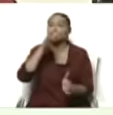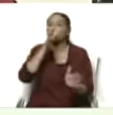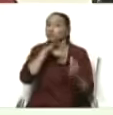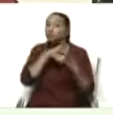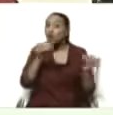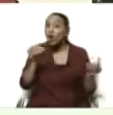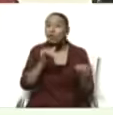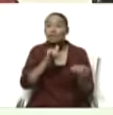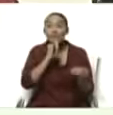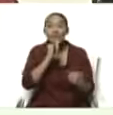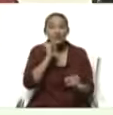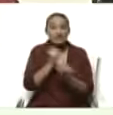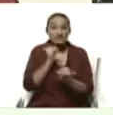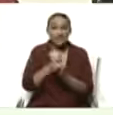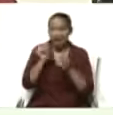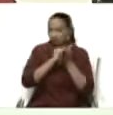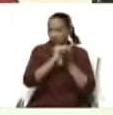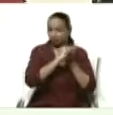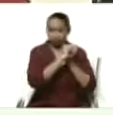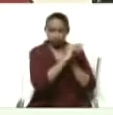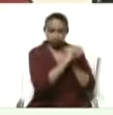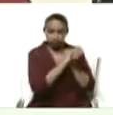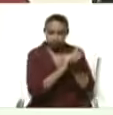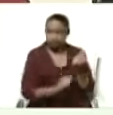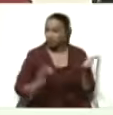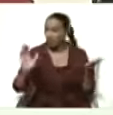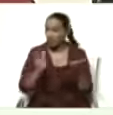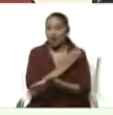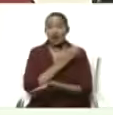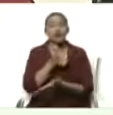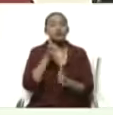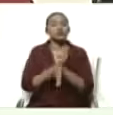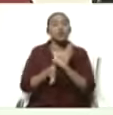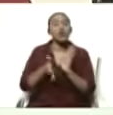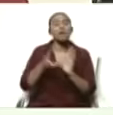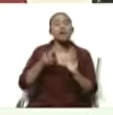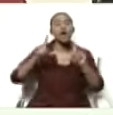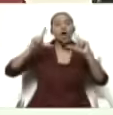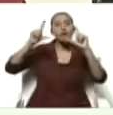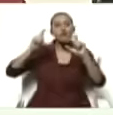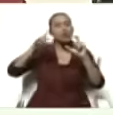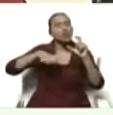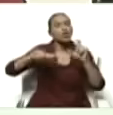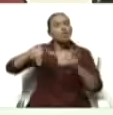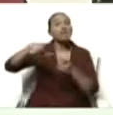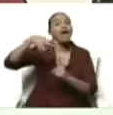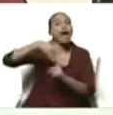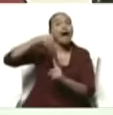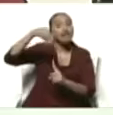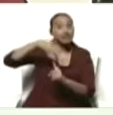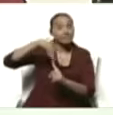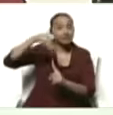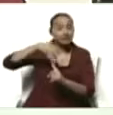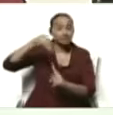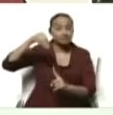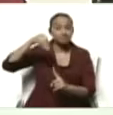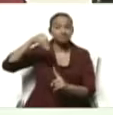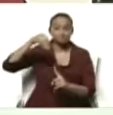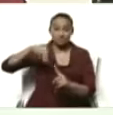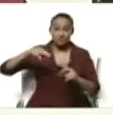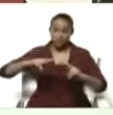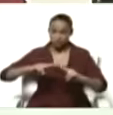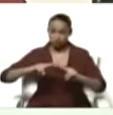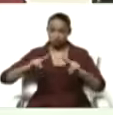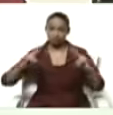que lo que lo Relaciona las fotos allá en en Altamira en el